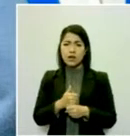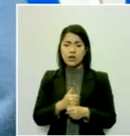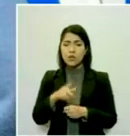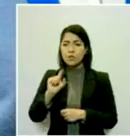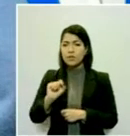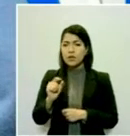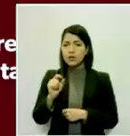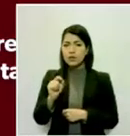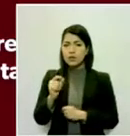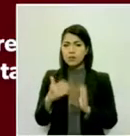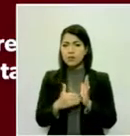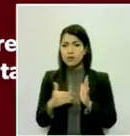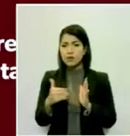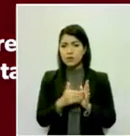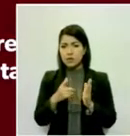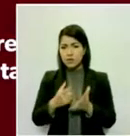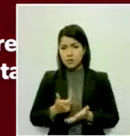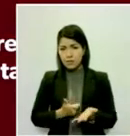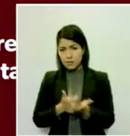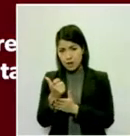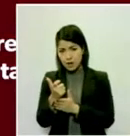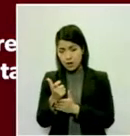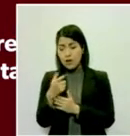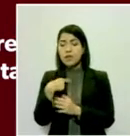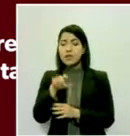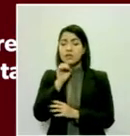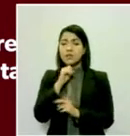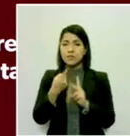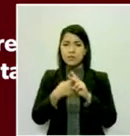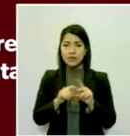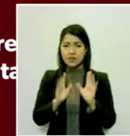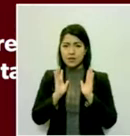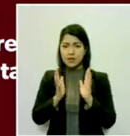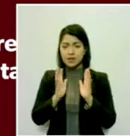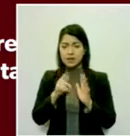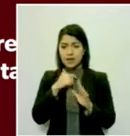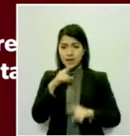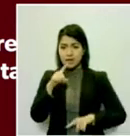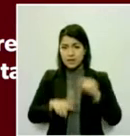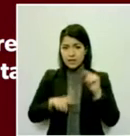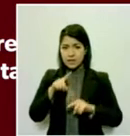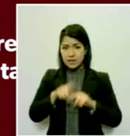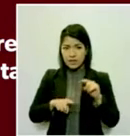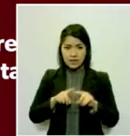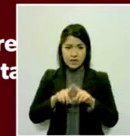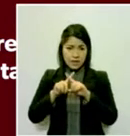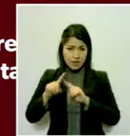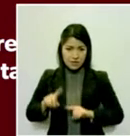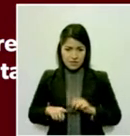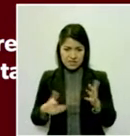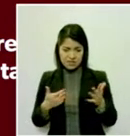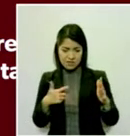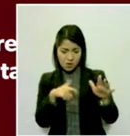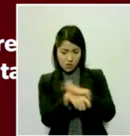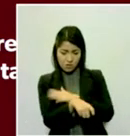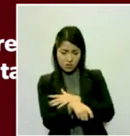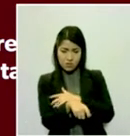de 20 millones. Empezamos también a la erradicación de prácticas de